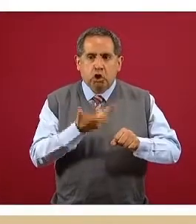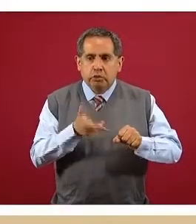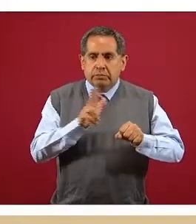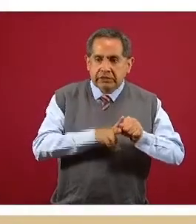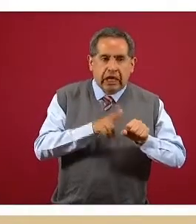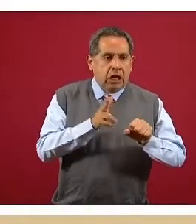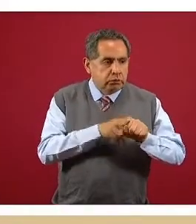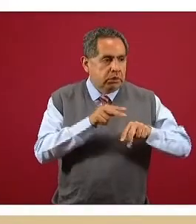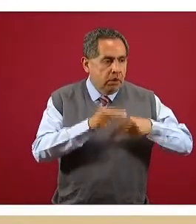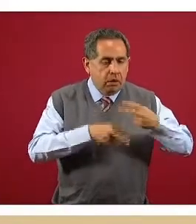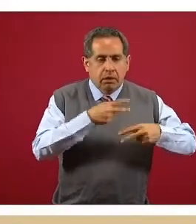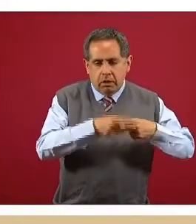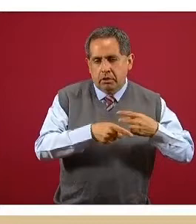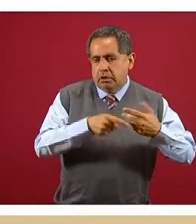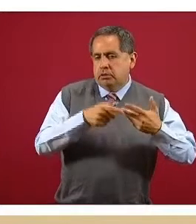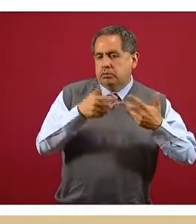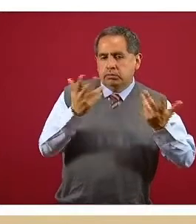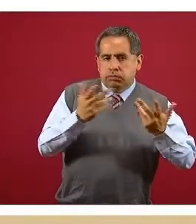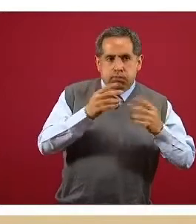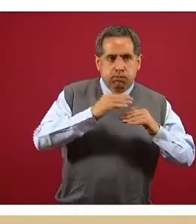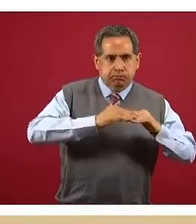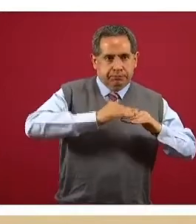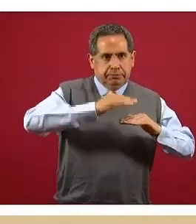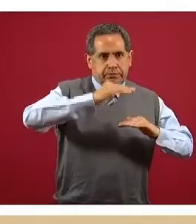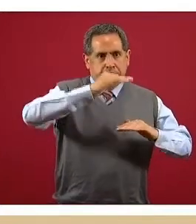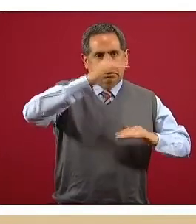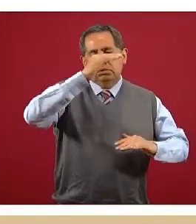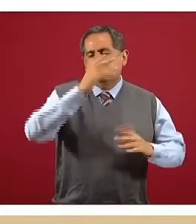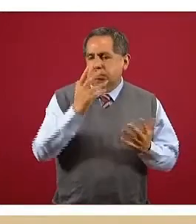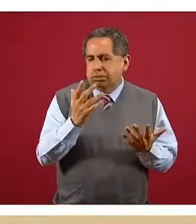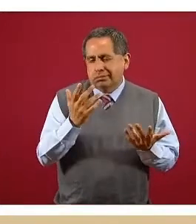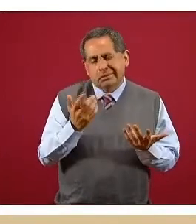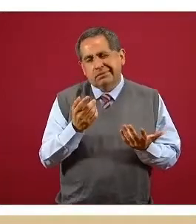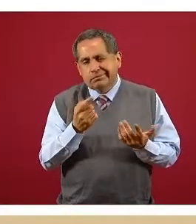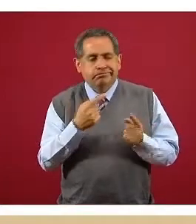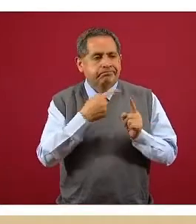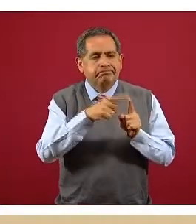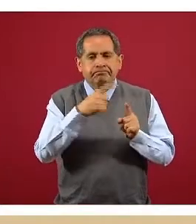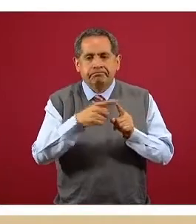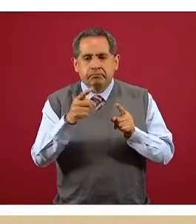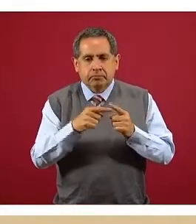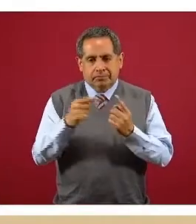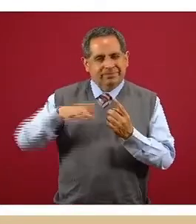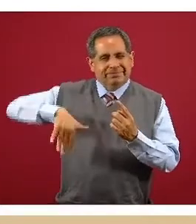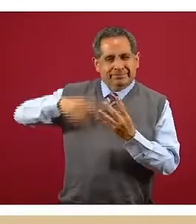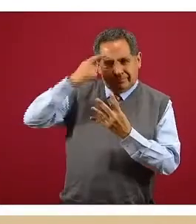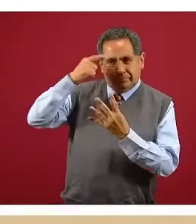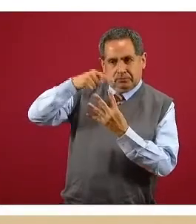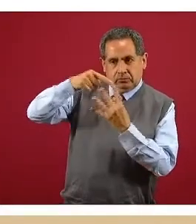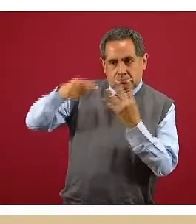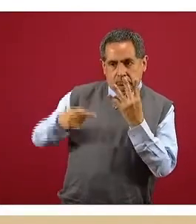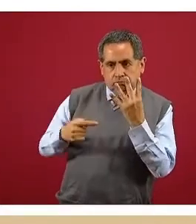que también puede ir a la alza. Es un conjunto, es este conjunto de los 4 indicadores que